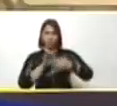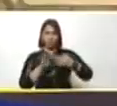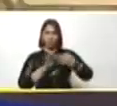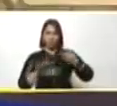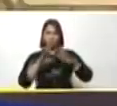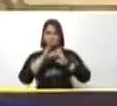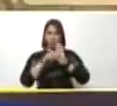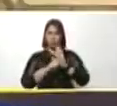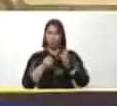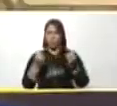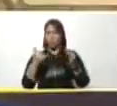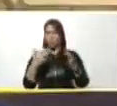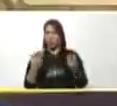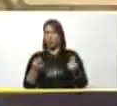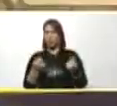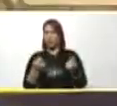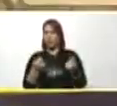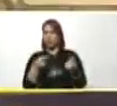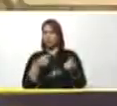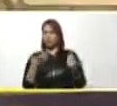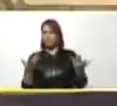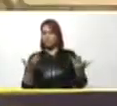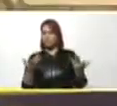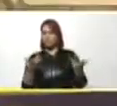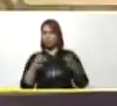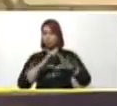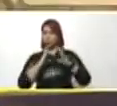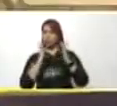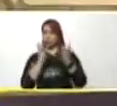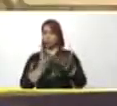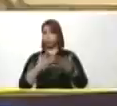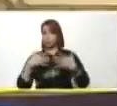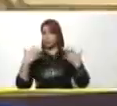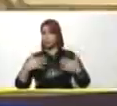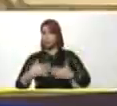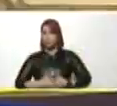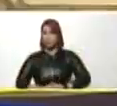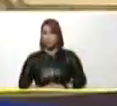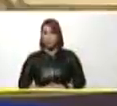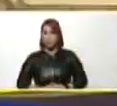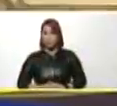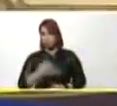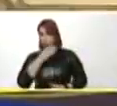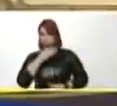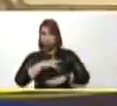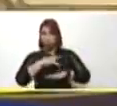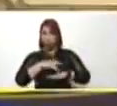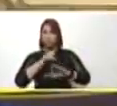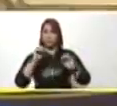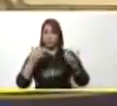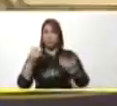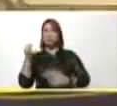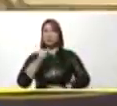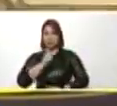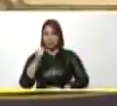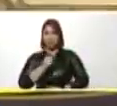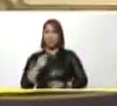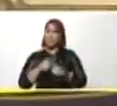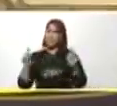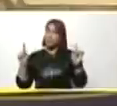constitucionales, ¿cuánto vale eso? Vale un mundo. ¿Son intangibles los logros? Lo son,